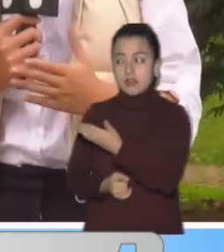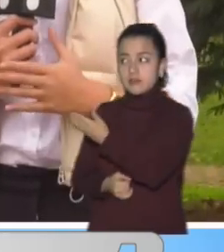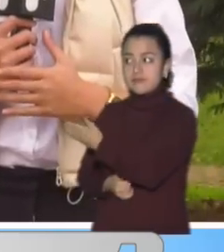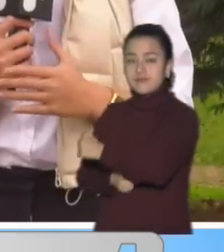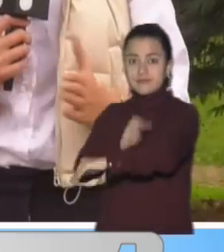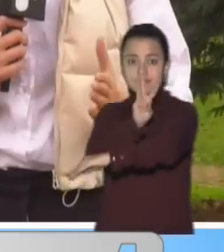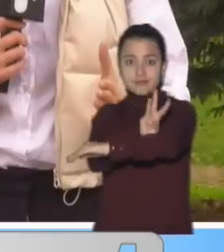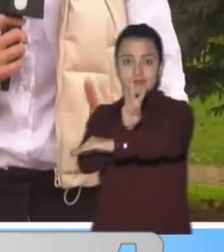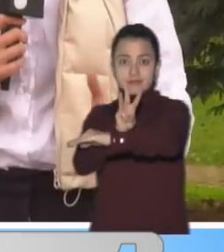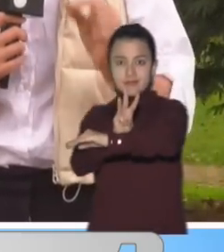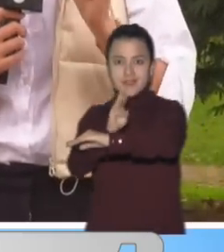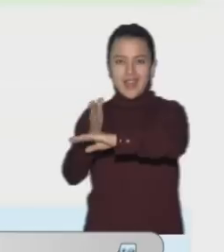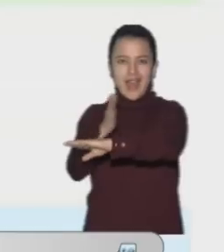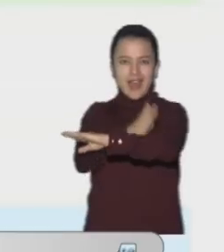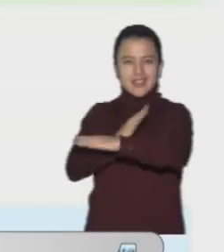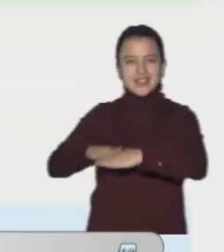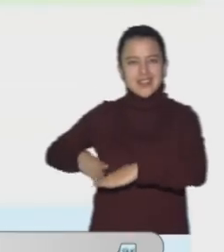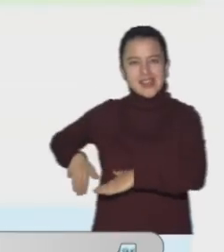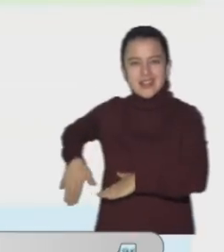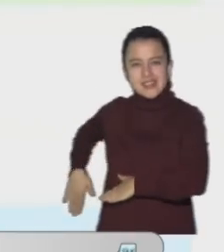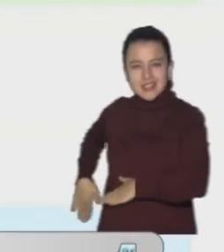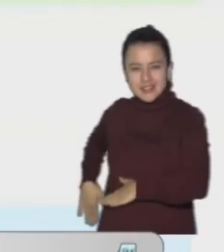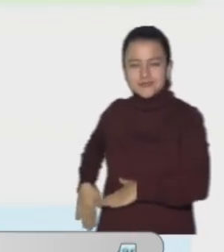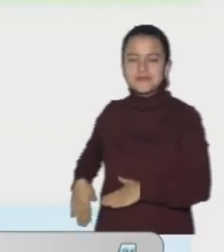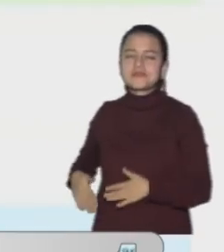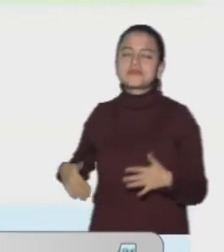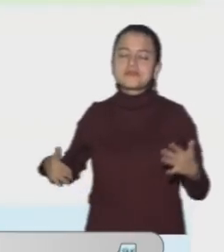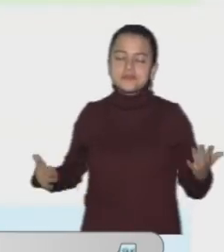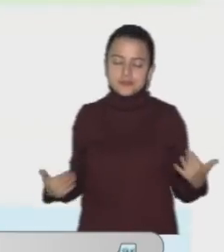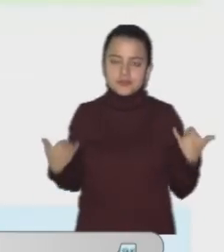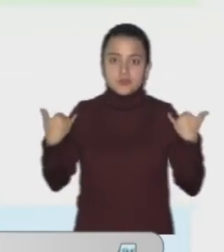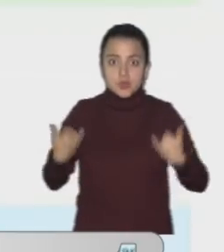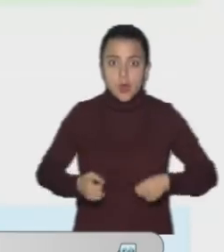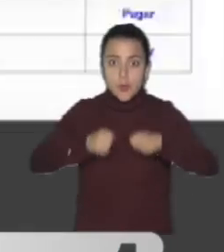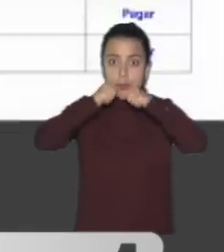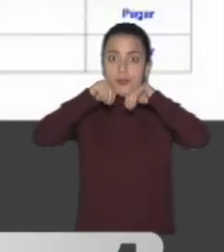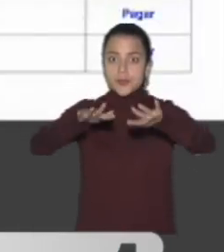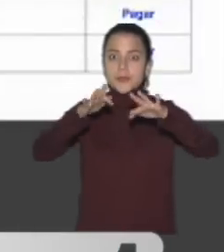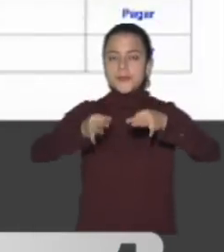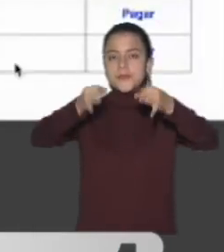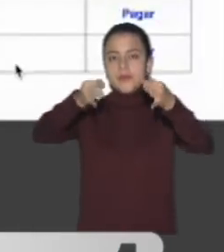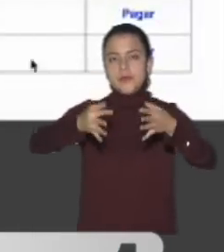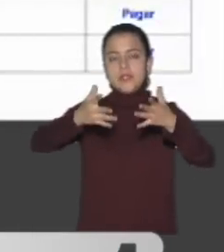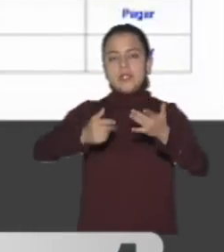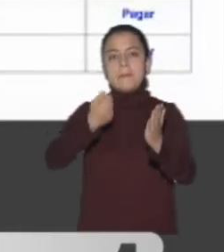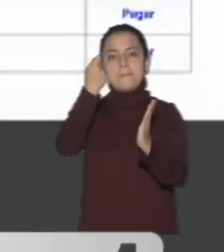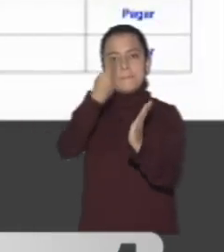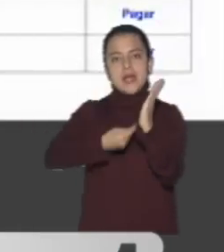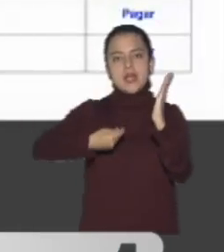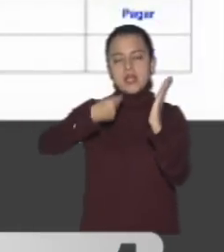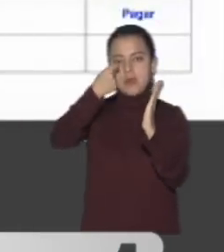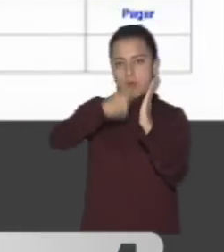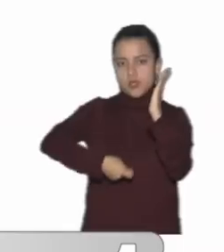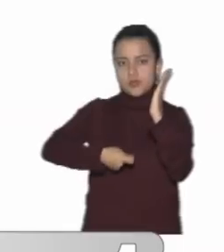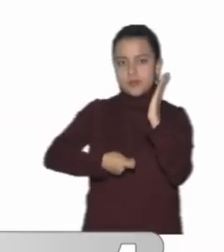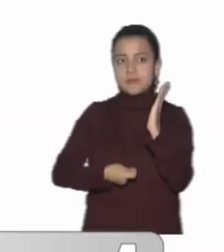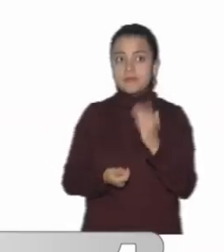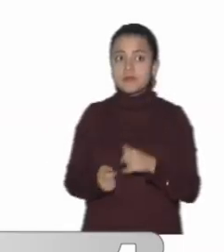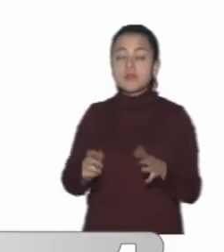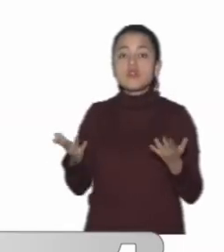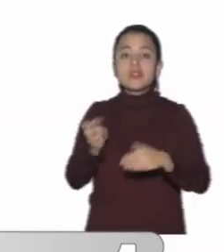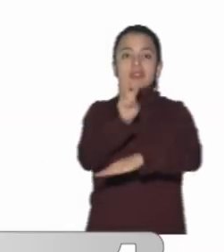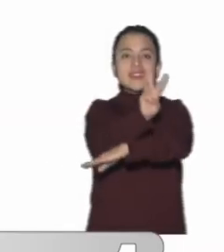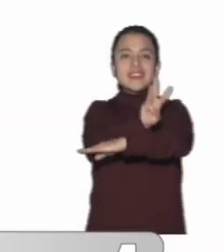vehicular. Recordemos que se habían presentado varias dificultades para que los capitalinos pudieran hacer el pago de este impuesto. Pues ya habilitaron ese botón en la página